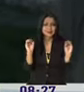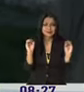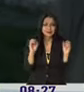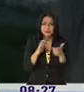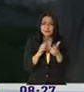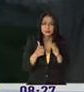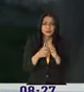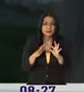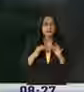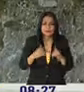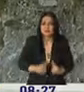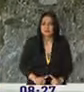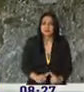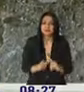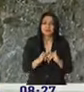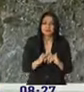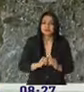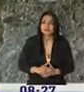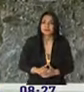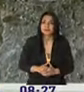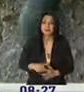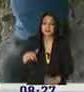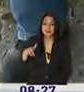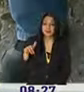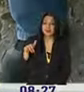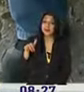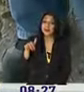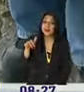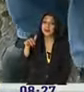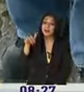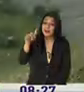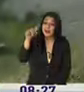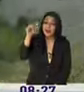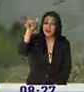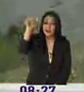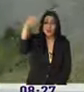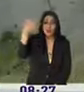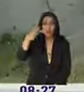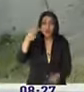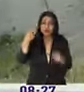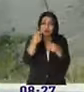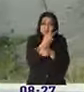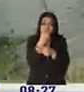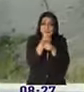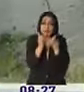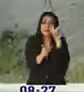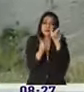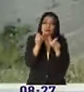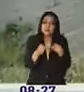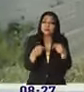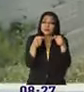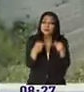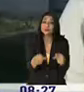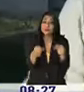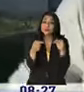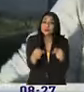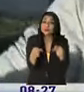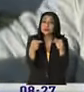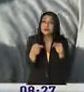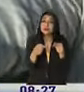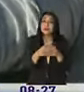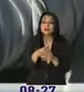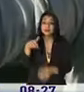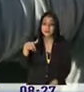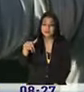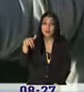al pedido de nosotros. Estas escalinatas se han convertido en un verdadero peligro para quienes transitan por aquí a diario. Y